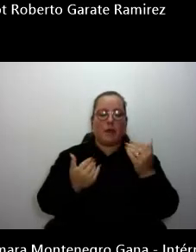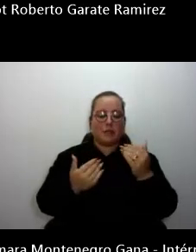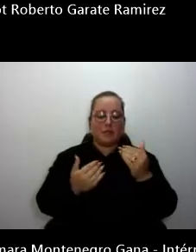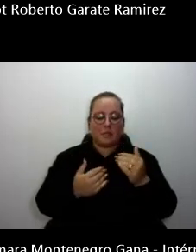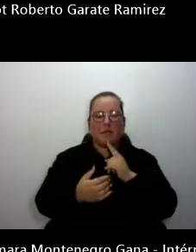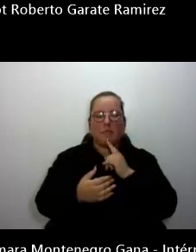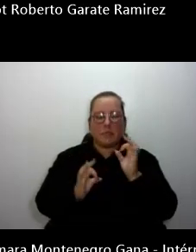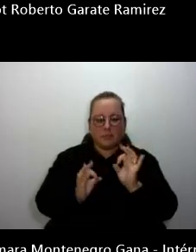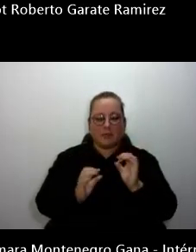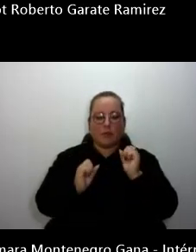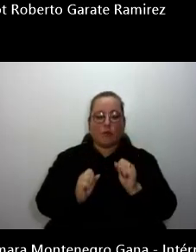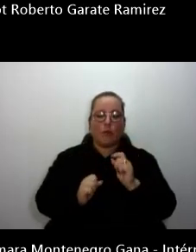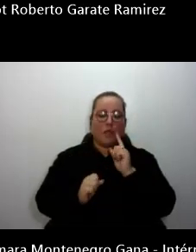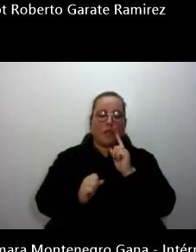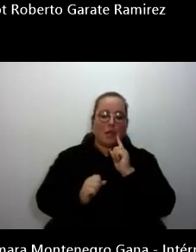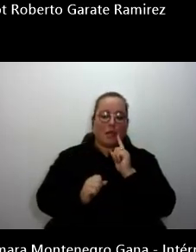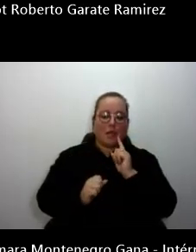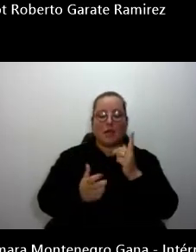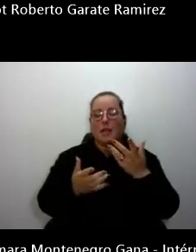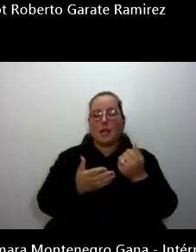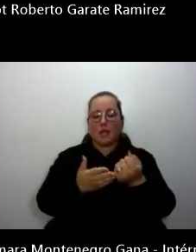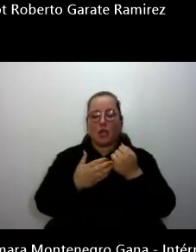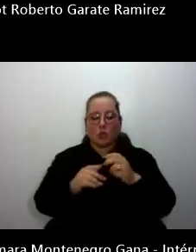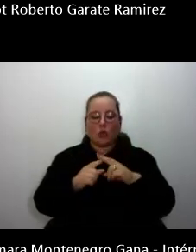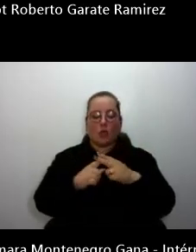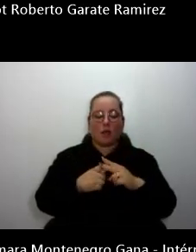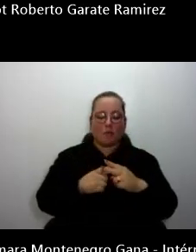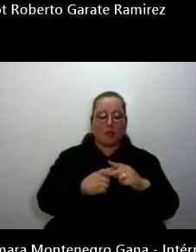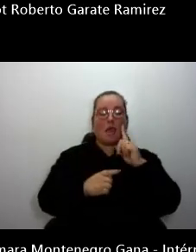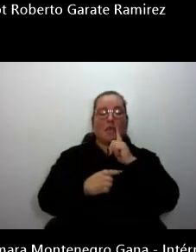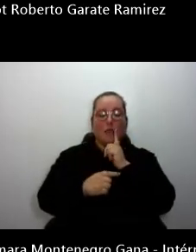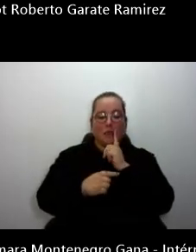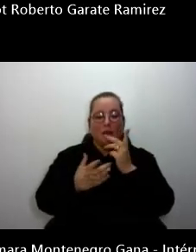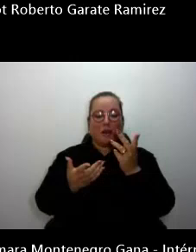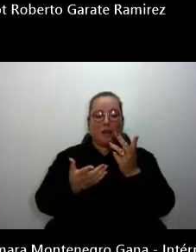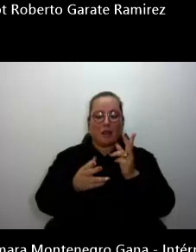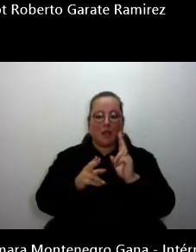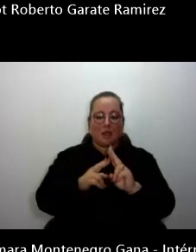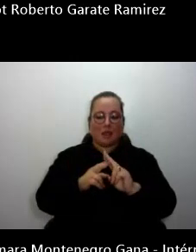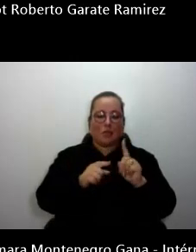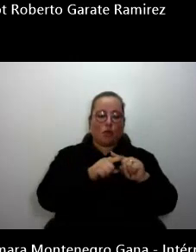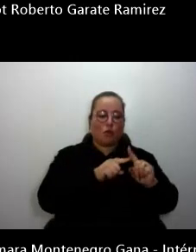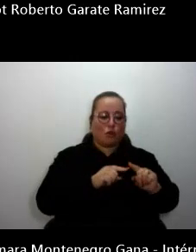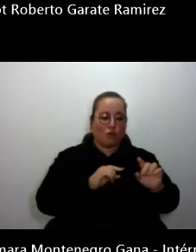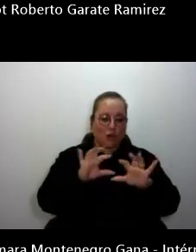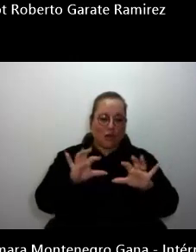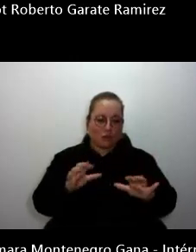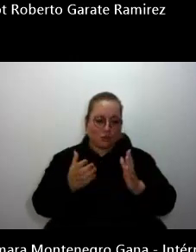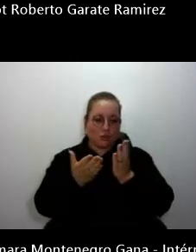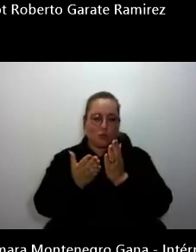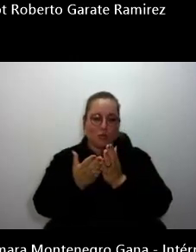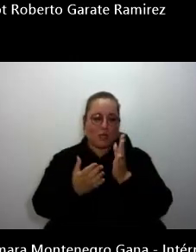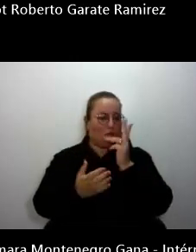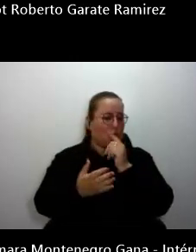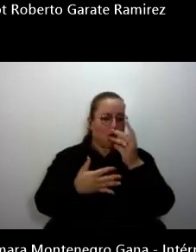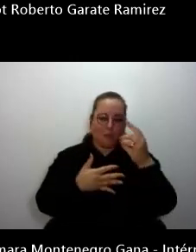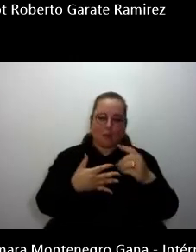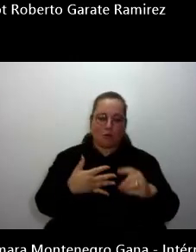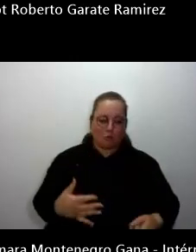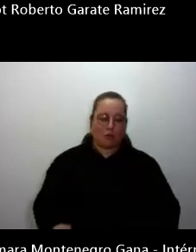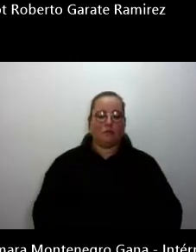pueden ser instrumentos que, según los equipos de aula definan, puedan ser implementados para otro tipo de estudiantes que no tengan ese diagnóstico en